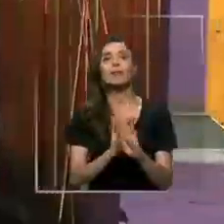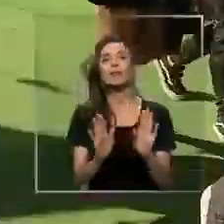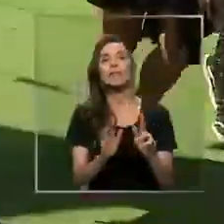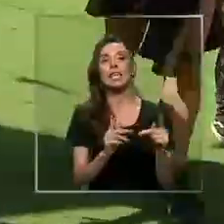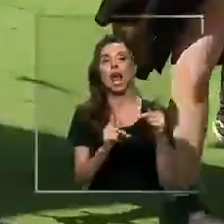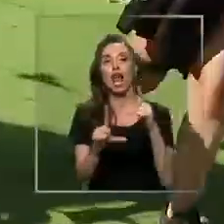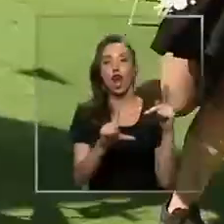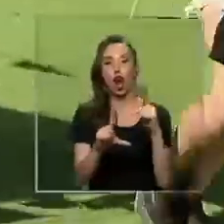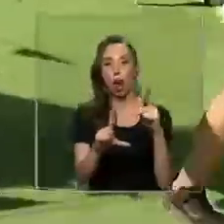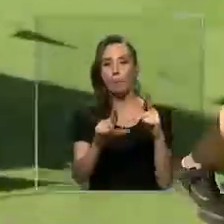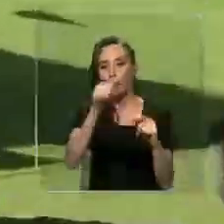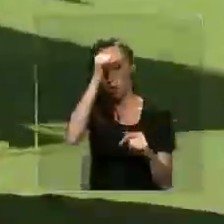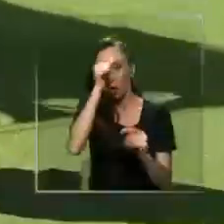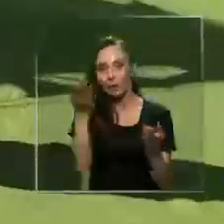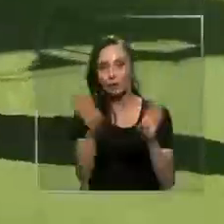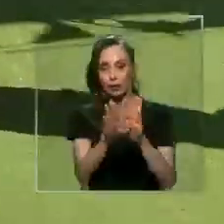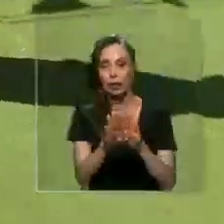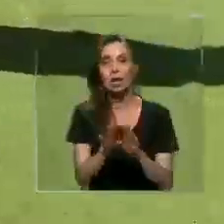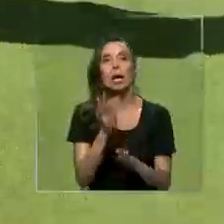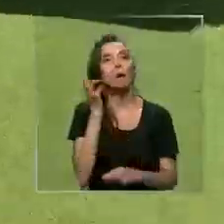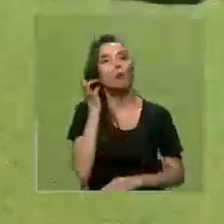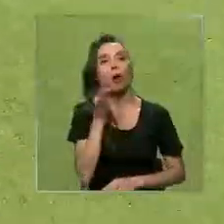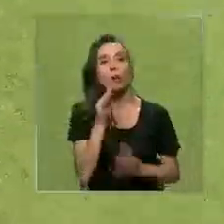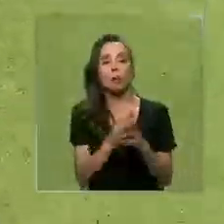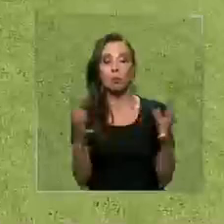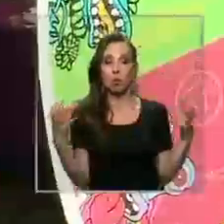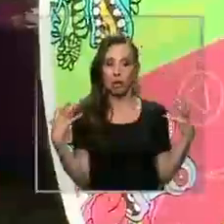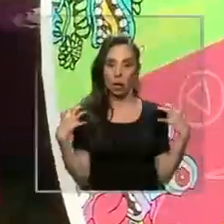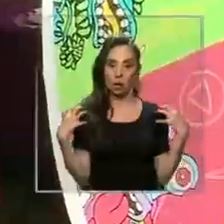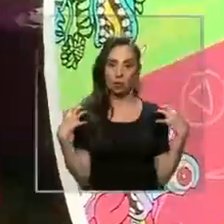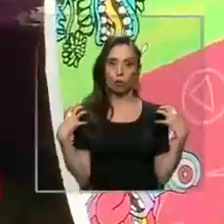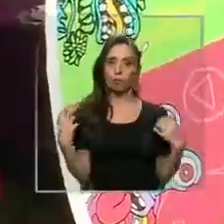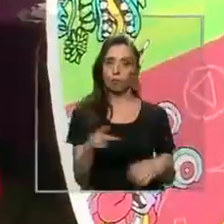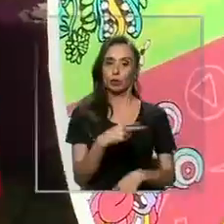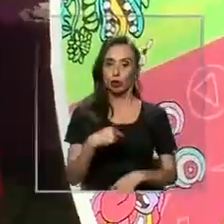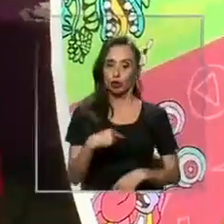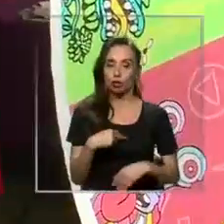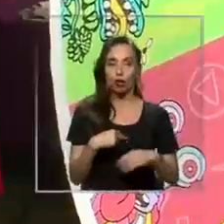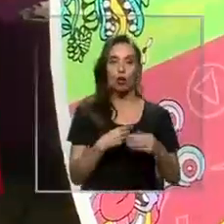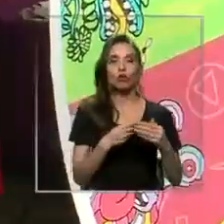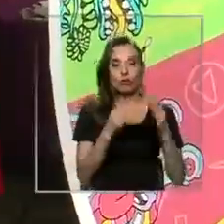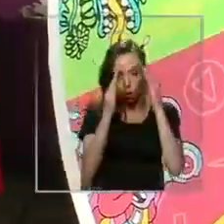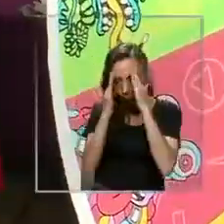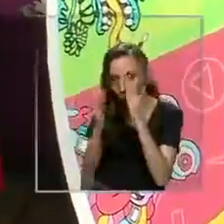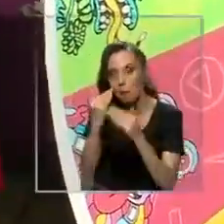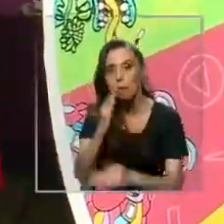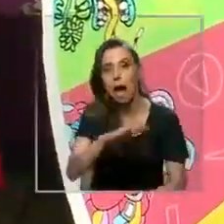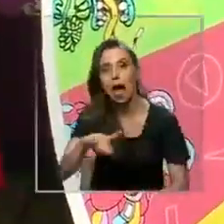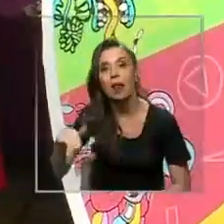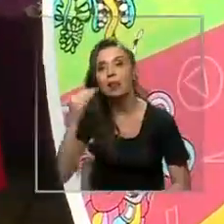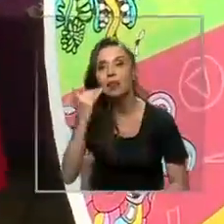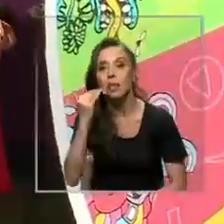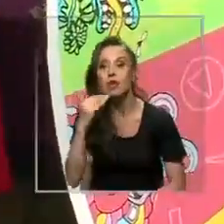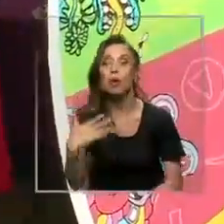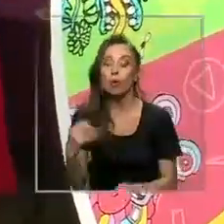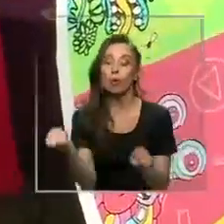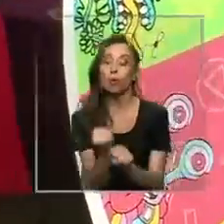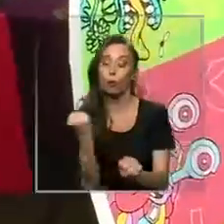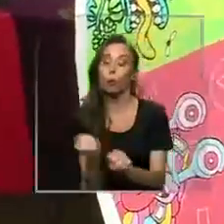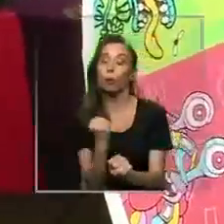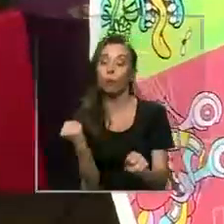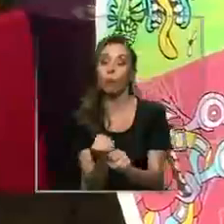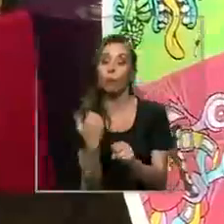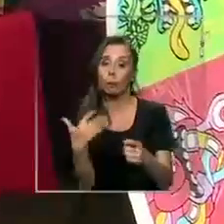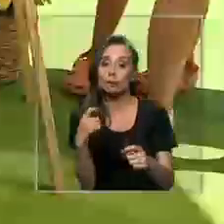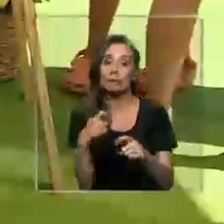escenario. Tenemos una gran responsabilidad al dirigirnos al grupo infantil. Y es un arduo trabajo y yo creo